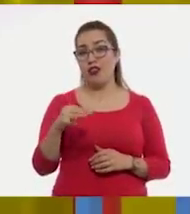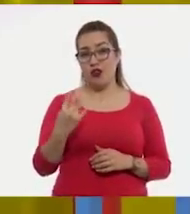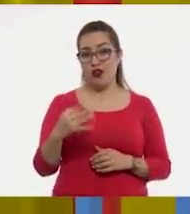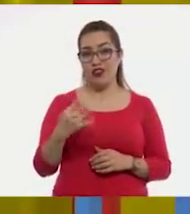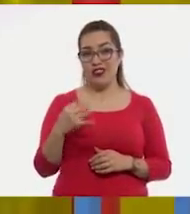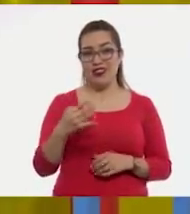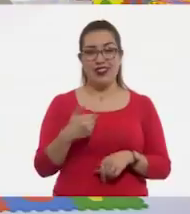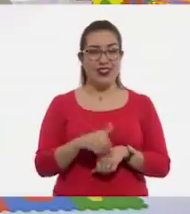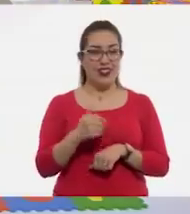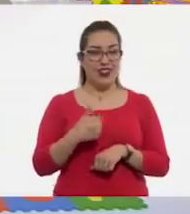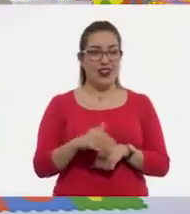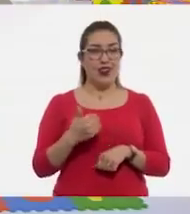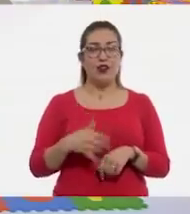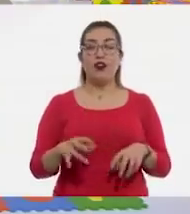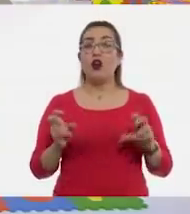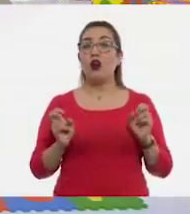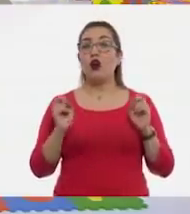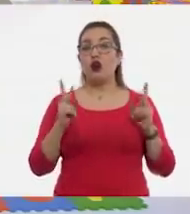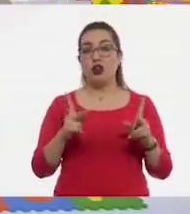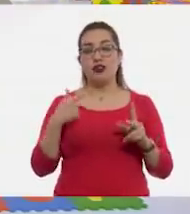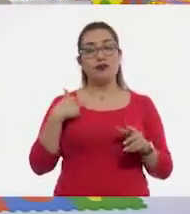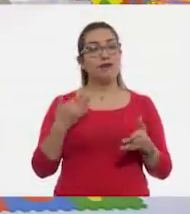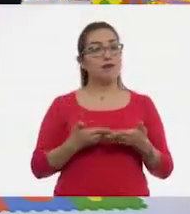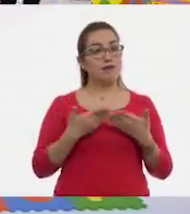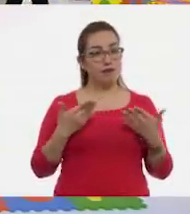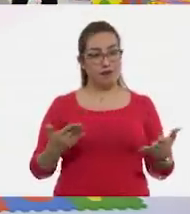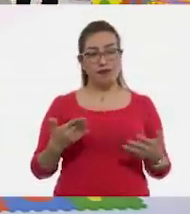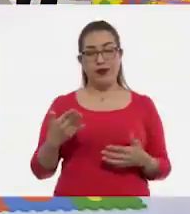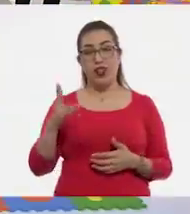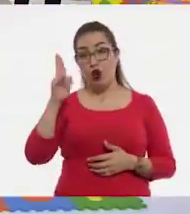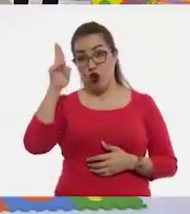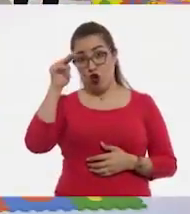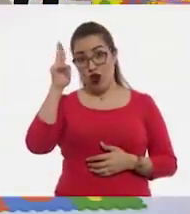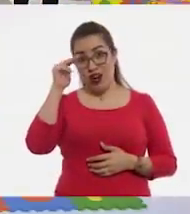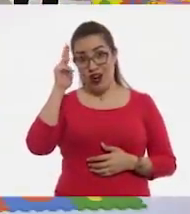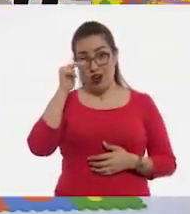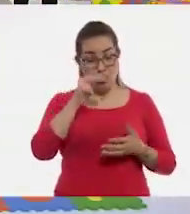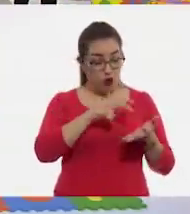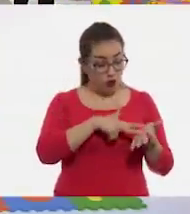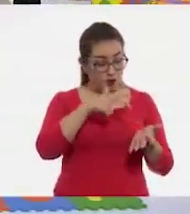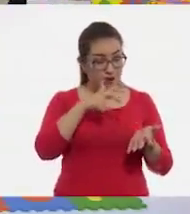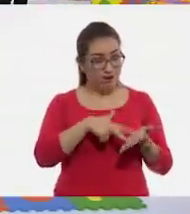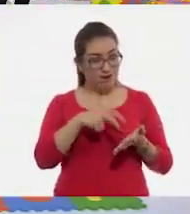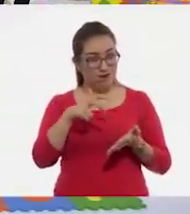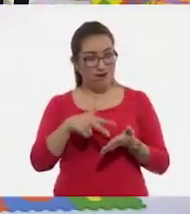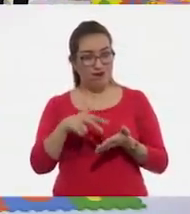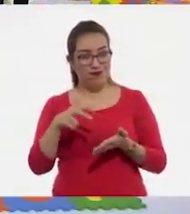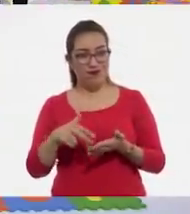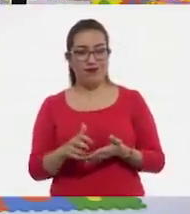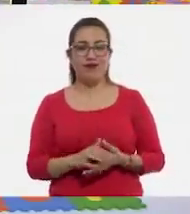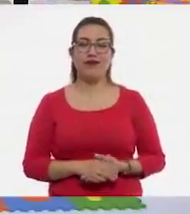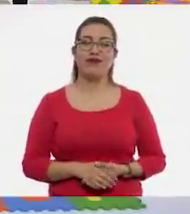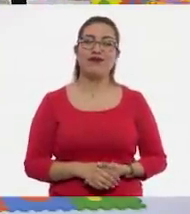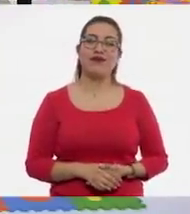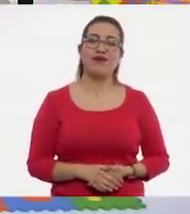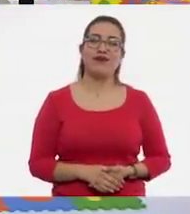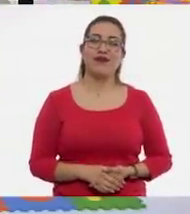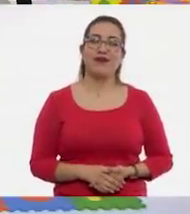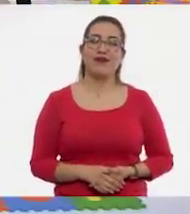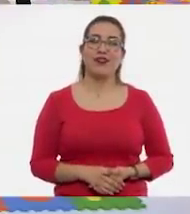Muy bien. Entonces voy a tomar ahora a mi conejo. Tu conejo saltarín. Para que empiece a dar los saltos